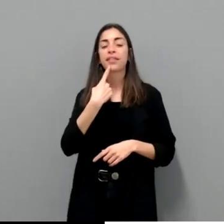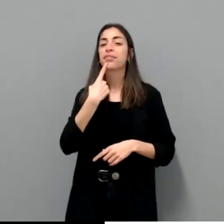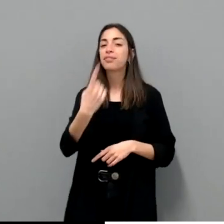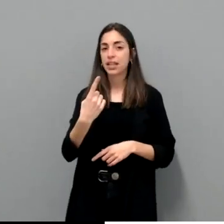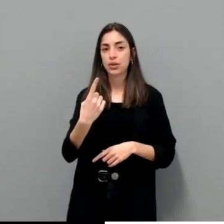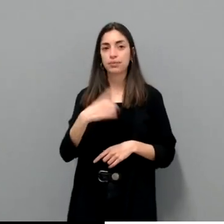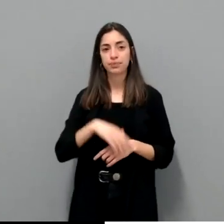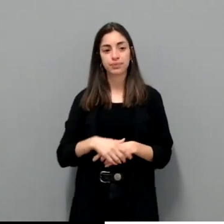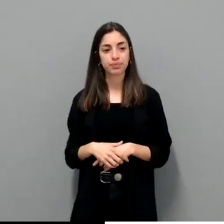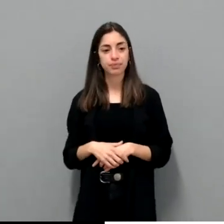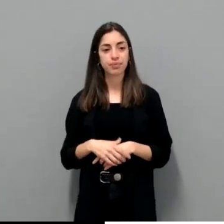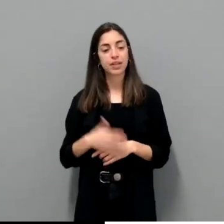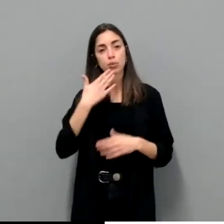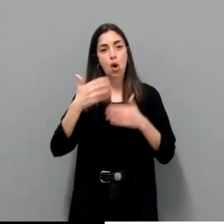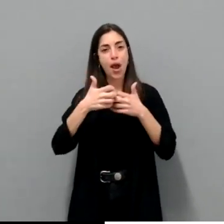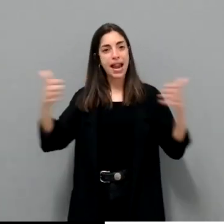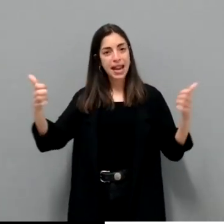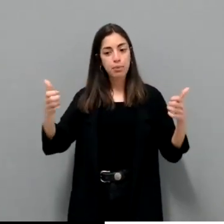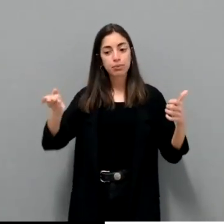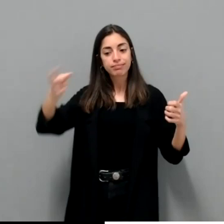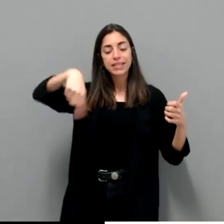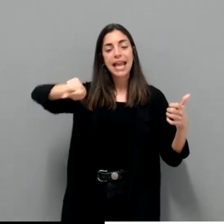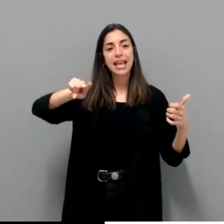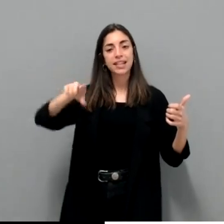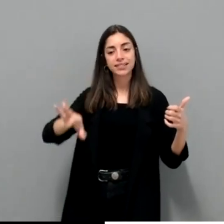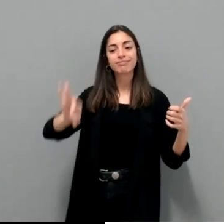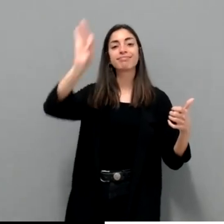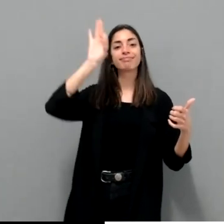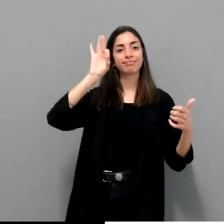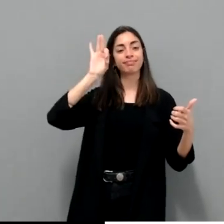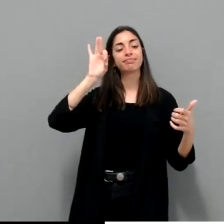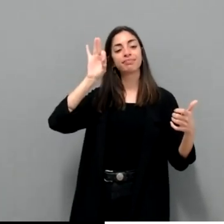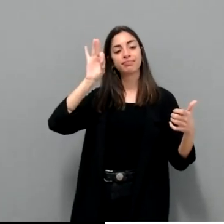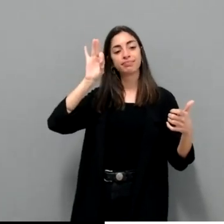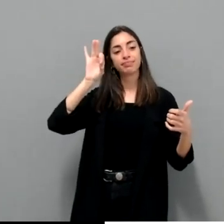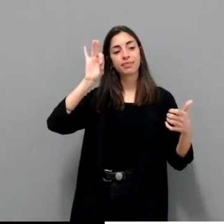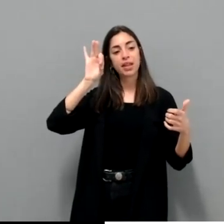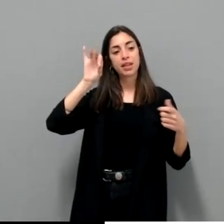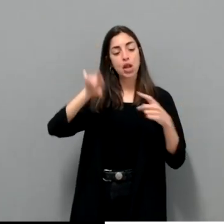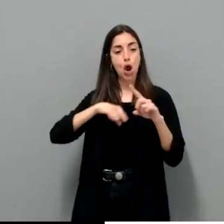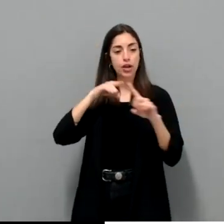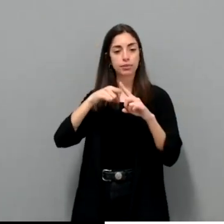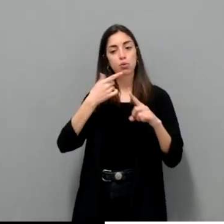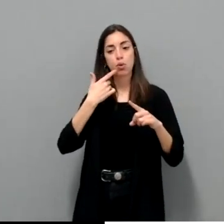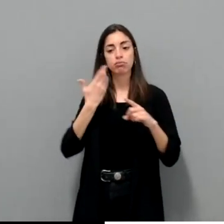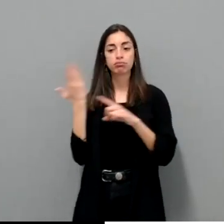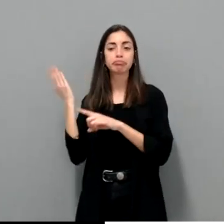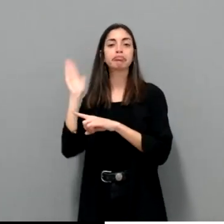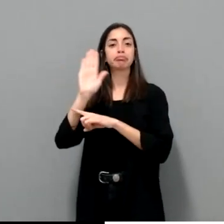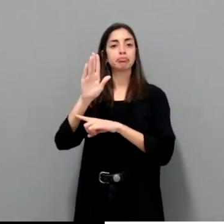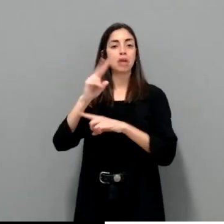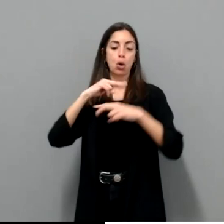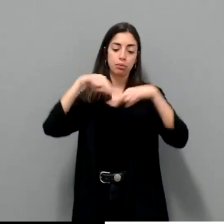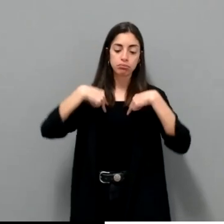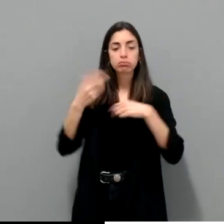fue el lema que ellas mismas eligieron para autorrepresentarse,